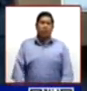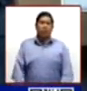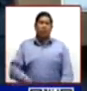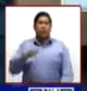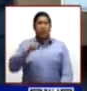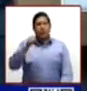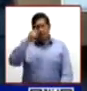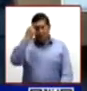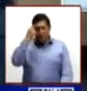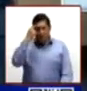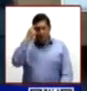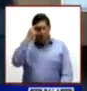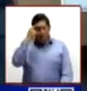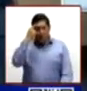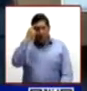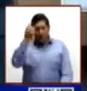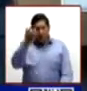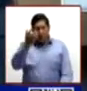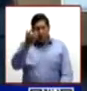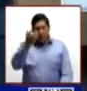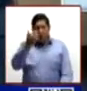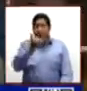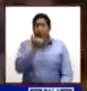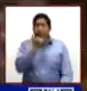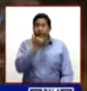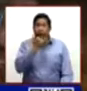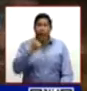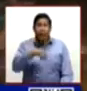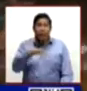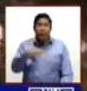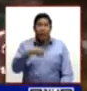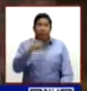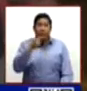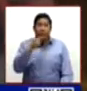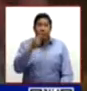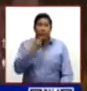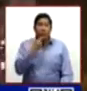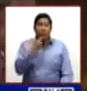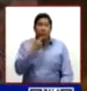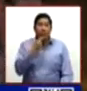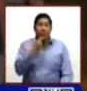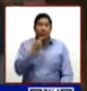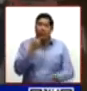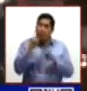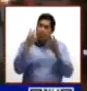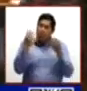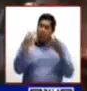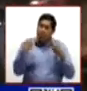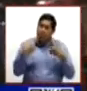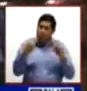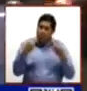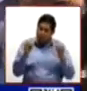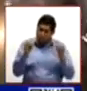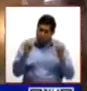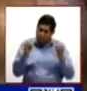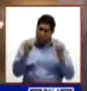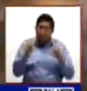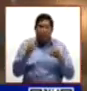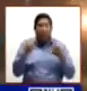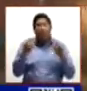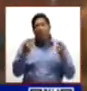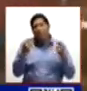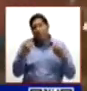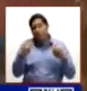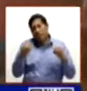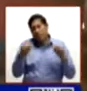Sí, John, en cuanto a lo que está sucediendo en este lugar, como les estaba explicando, muchos de los comercios se están dando formas para